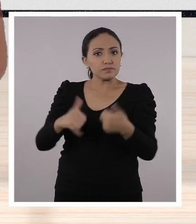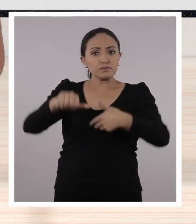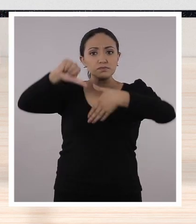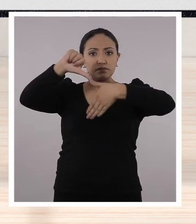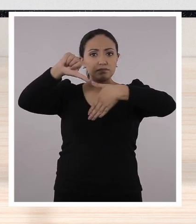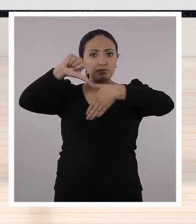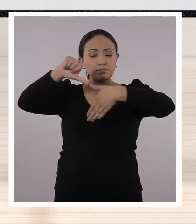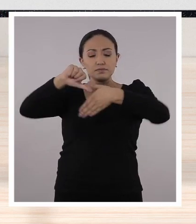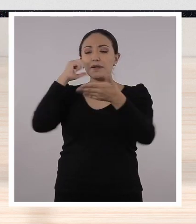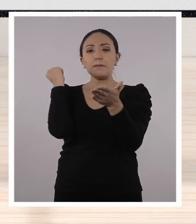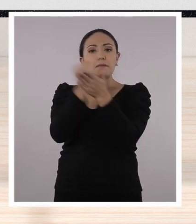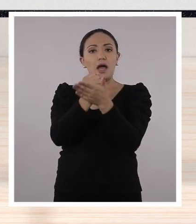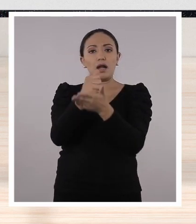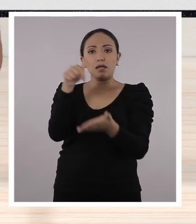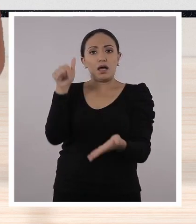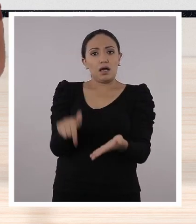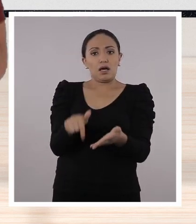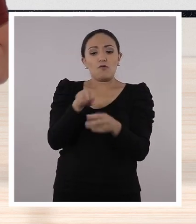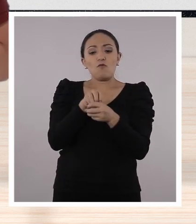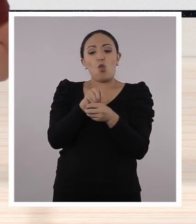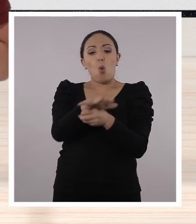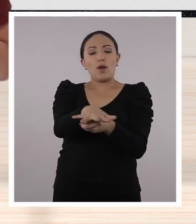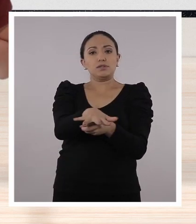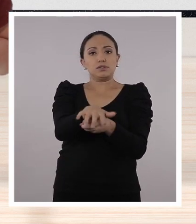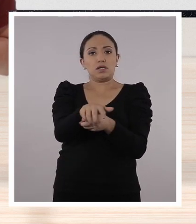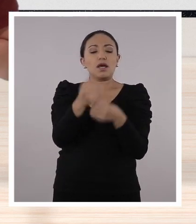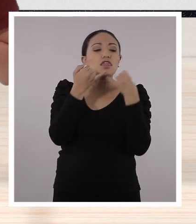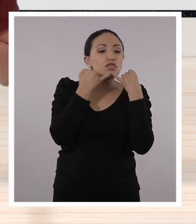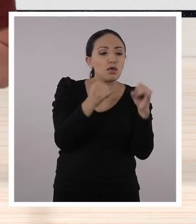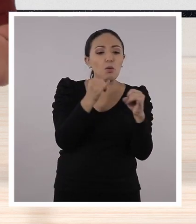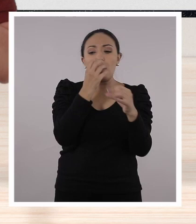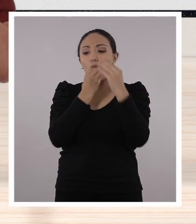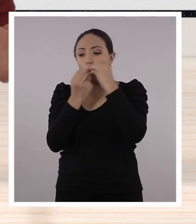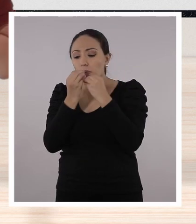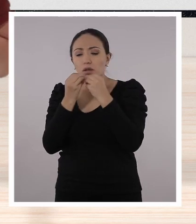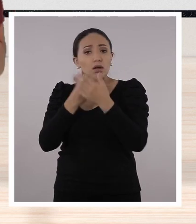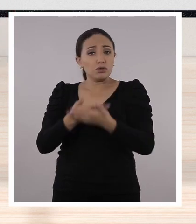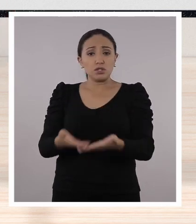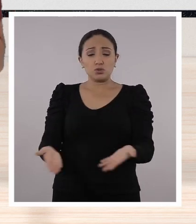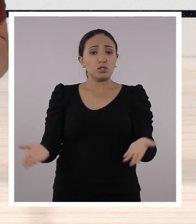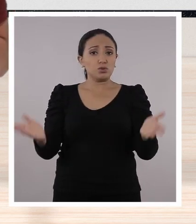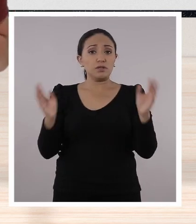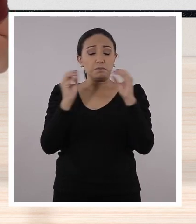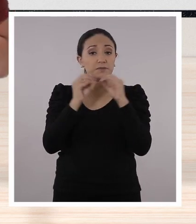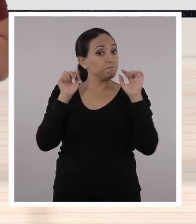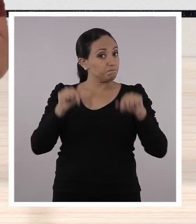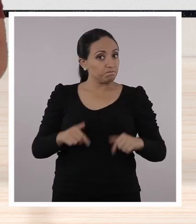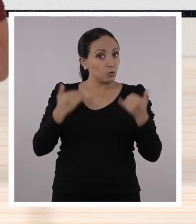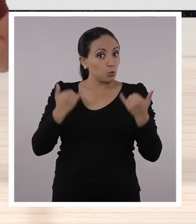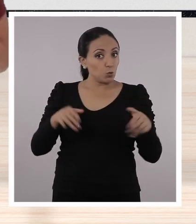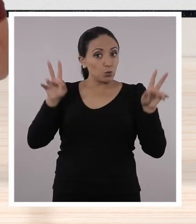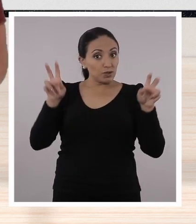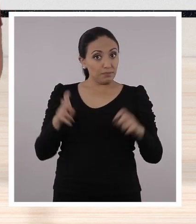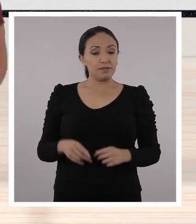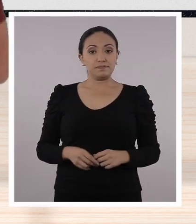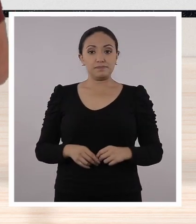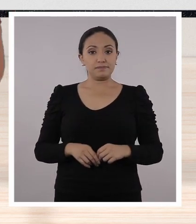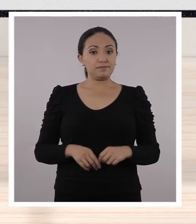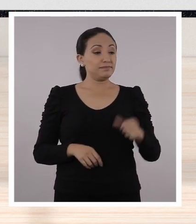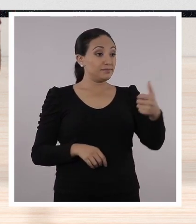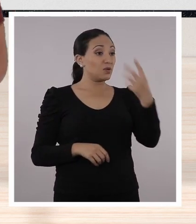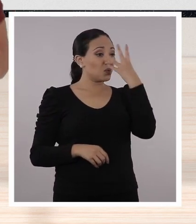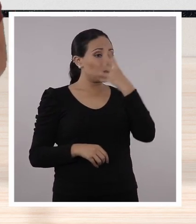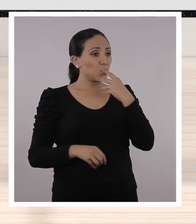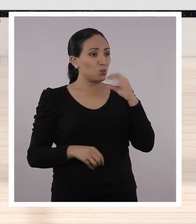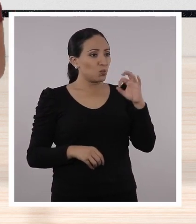acontecimientos, porque todos nos han marcado y como tú dices, se influencian en el idioma, en la comida, en muchas cosas, y ese es el tema de hoy, chicos. Perfecto,